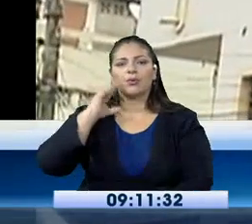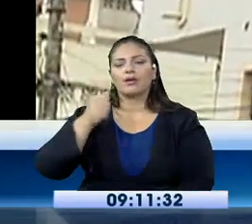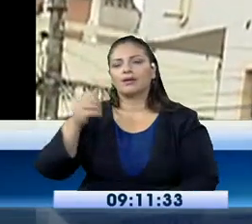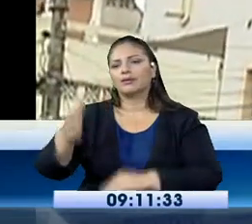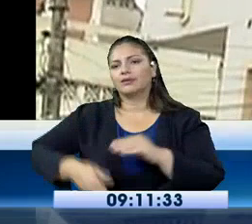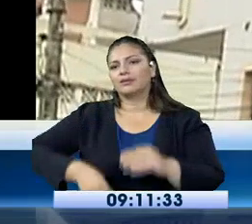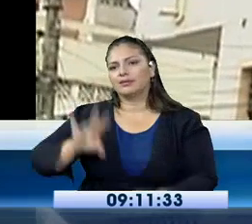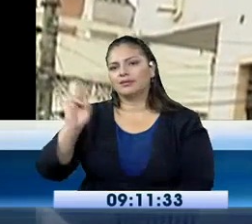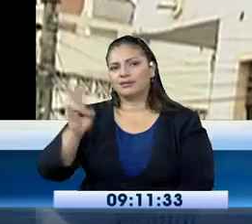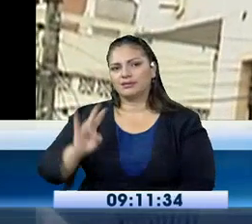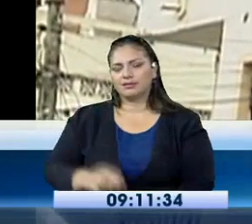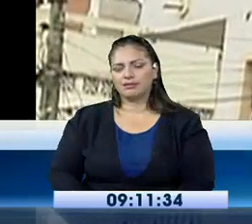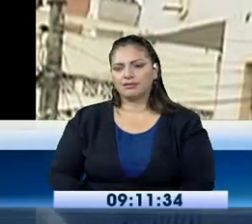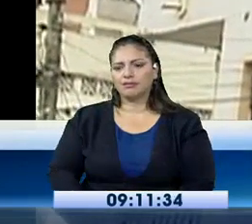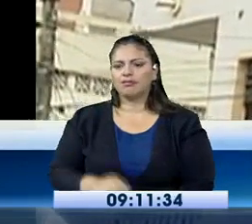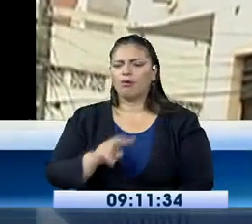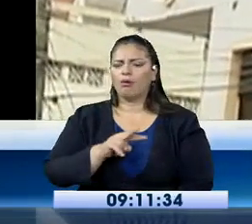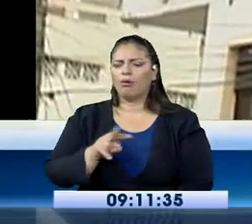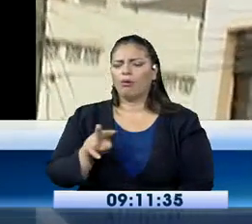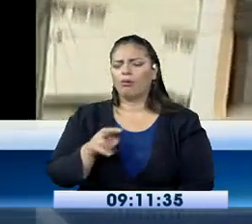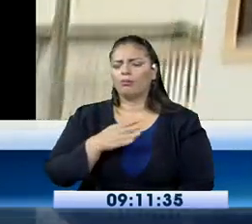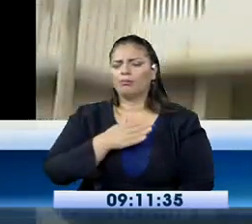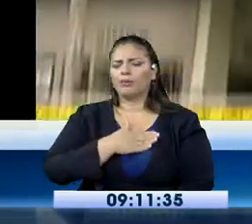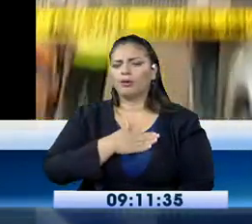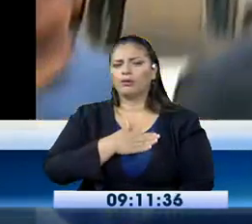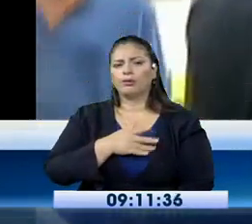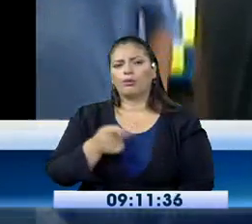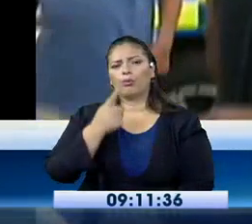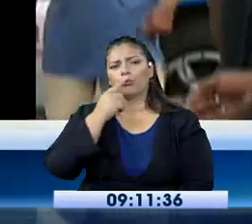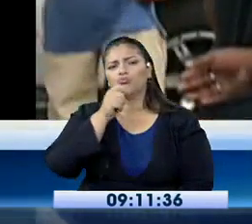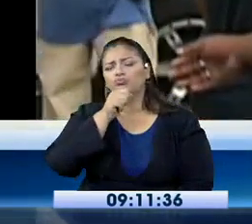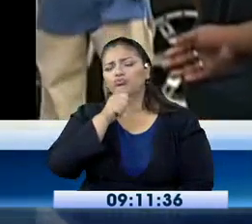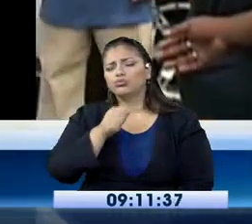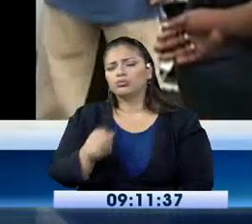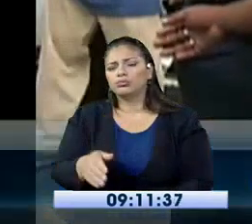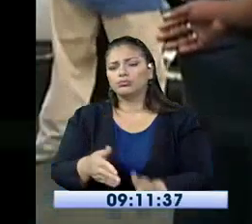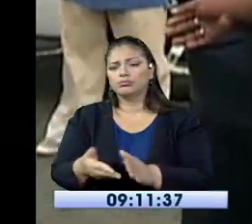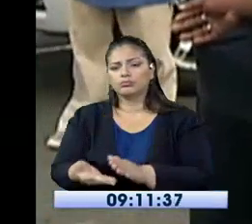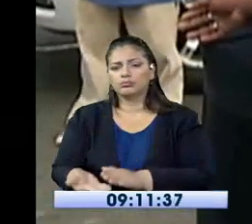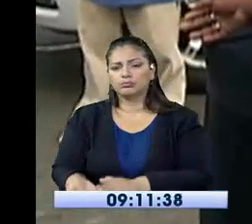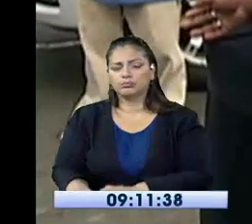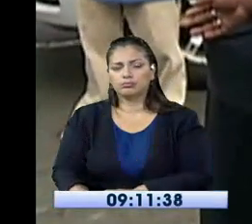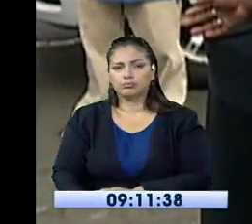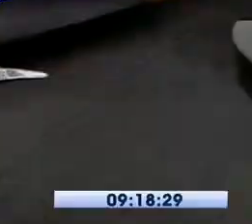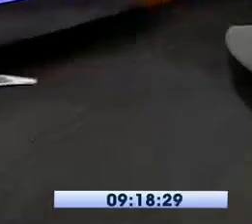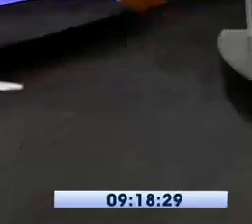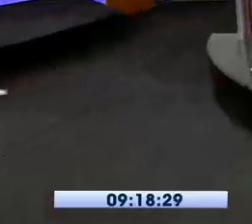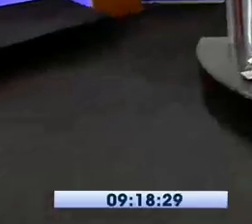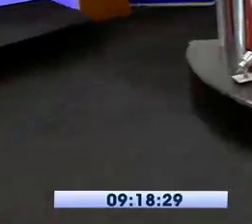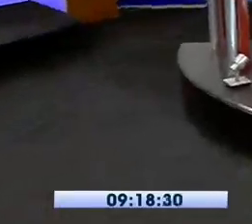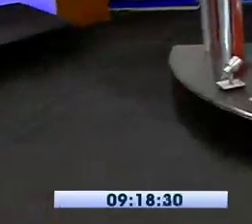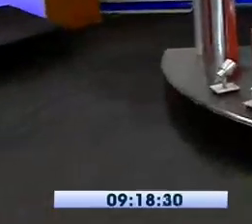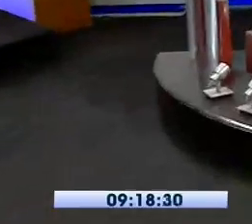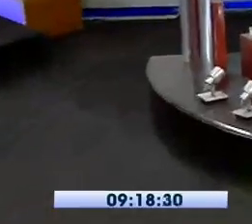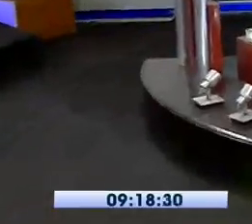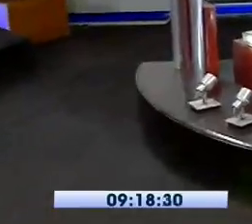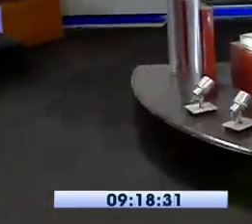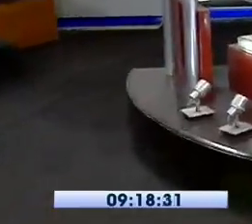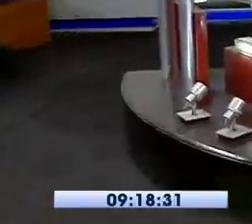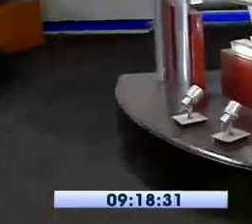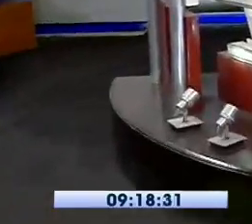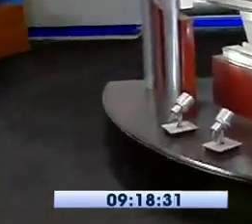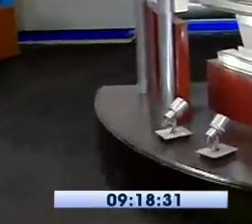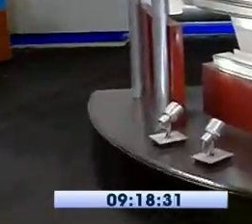en silencio llevó a cuestas, informó Enrique Muñoz. Bueno. José Morales está listo